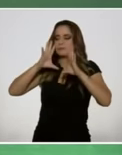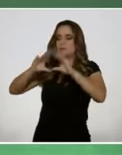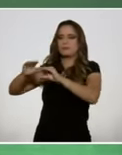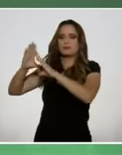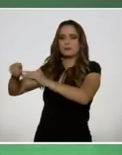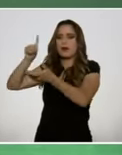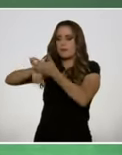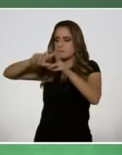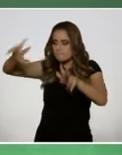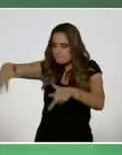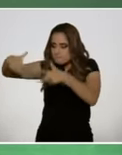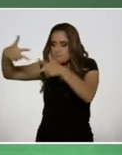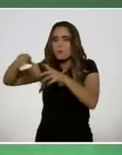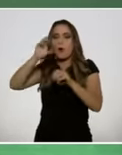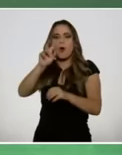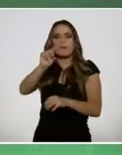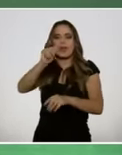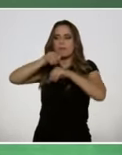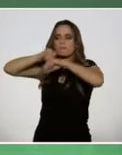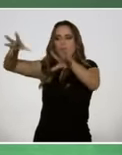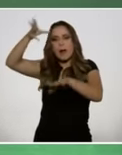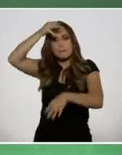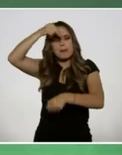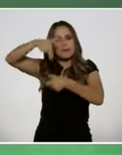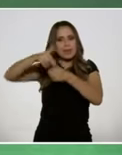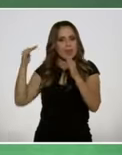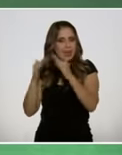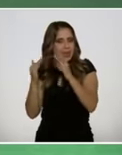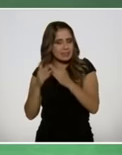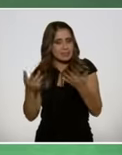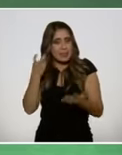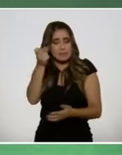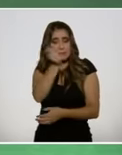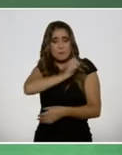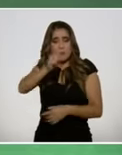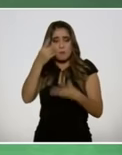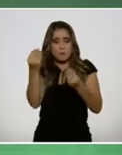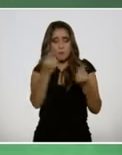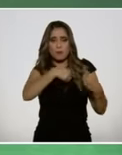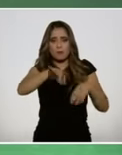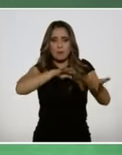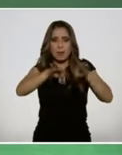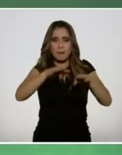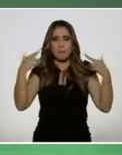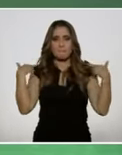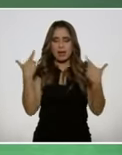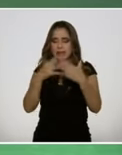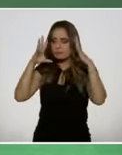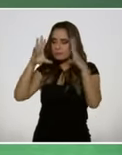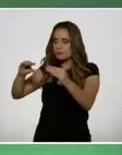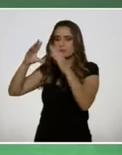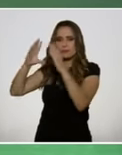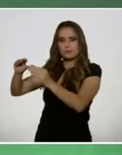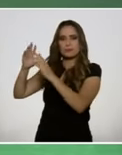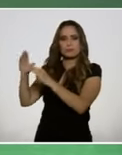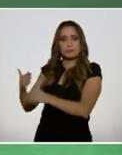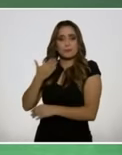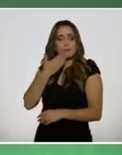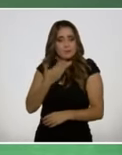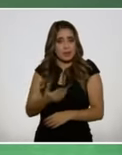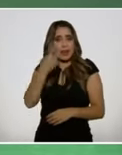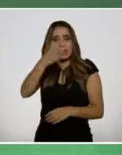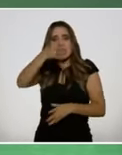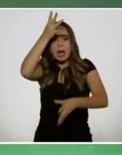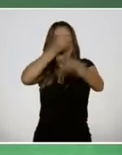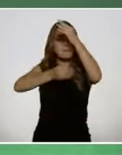educativa a distancia Aprende en Casa fue reflejo del profesionalismo de miles de trabajadores de la educación. Gracias a ello, los aprendizajes